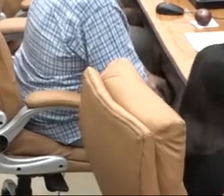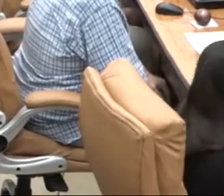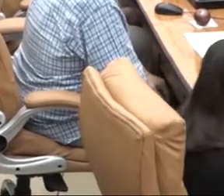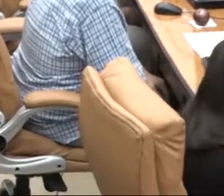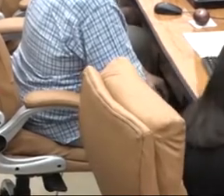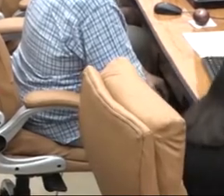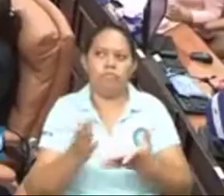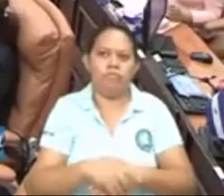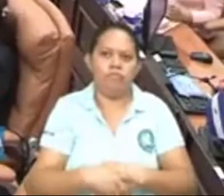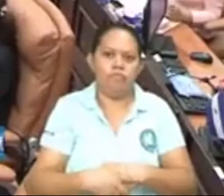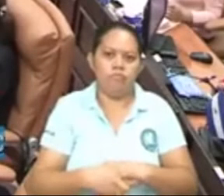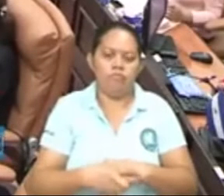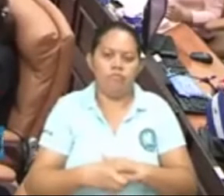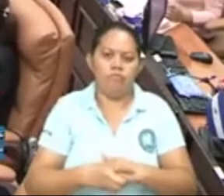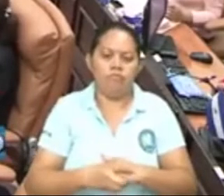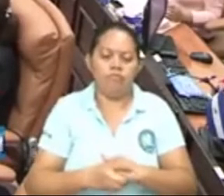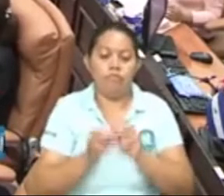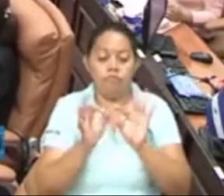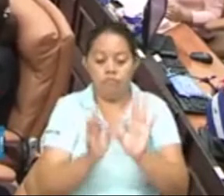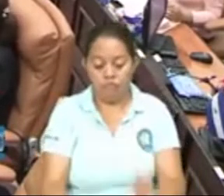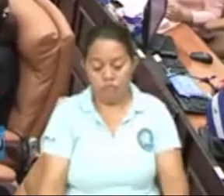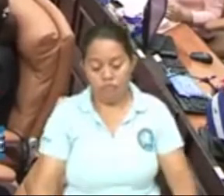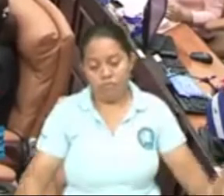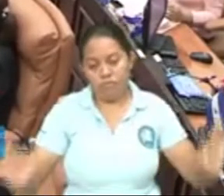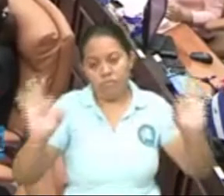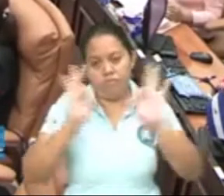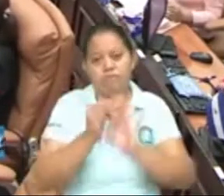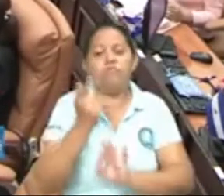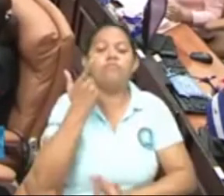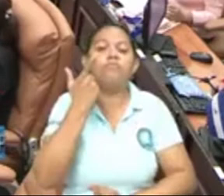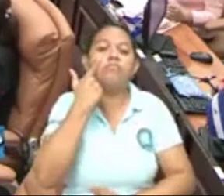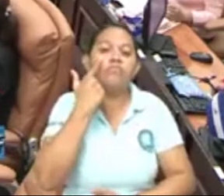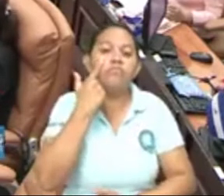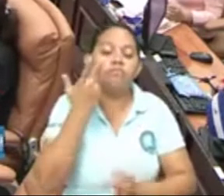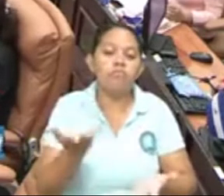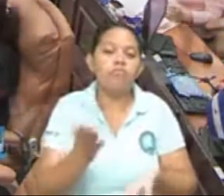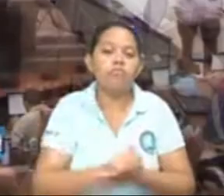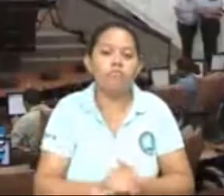cuerpos celestes. Y lo más importante, señalar